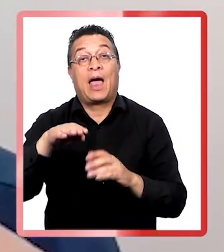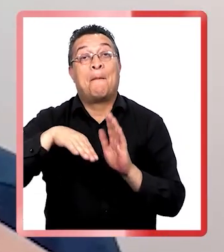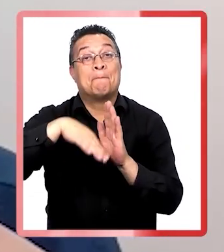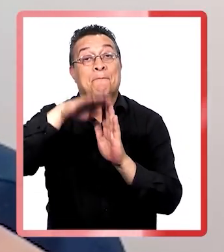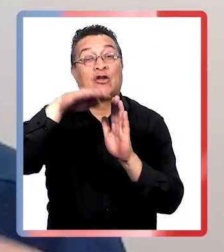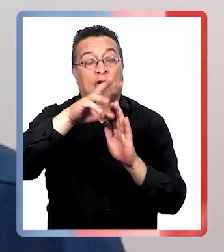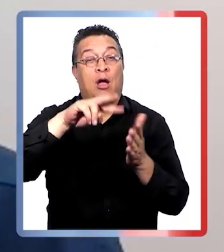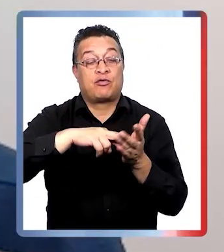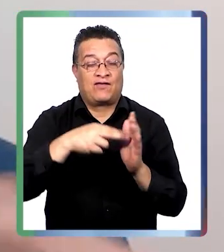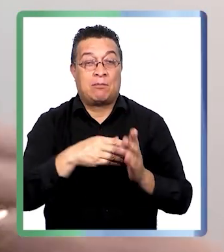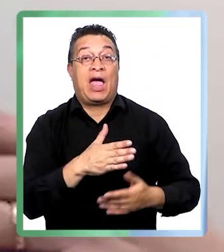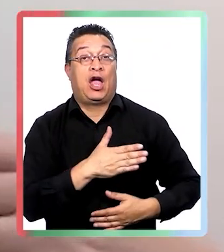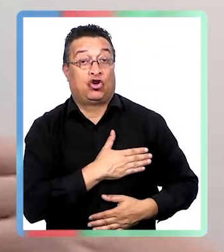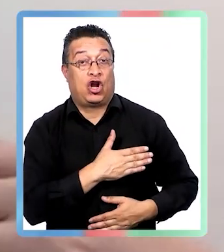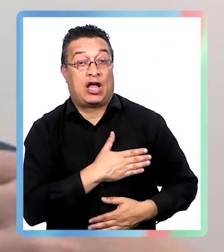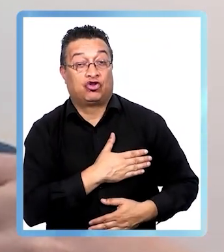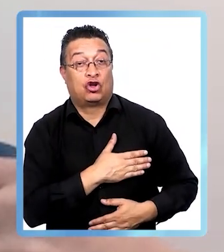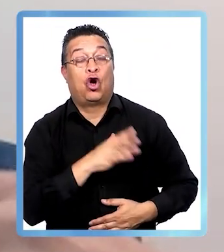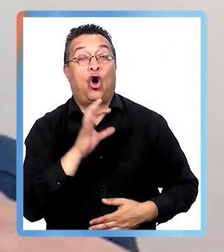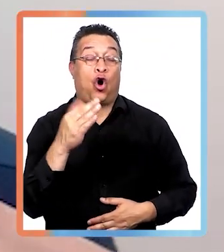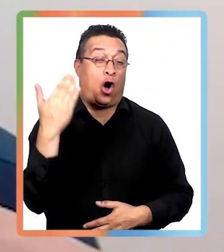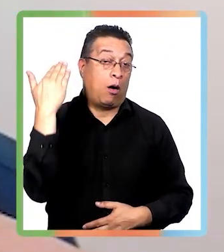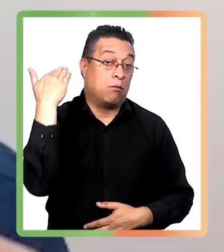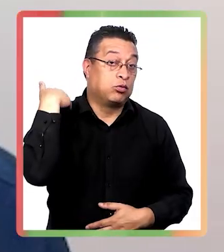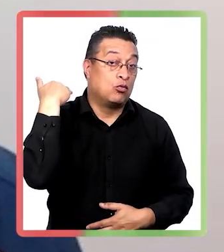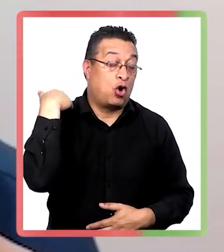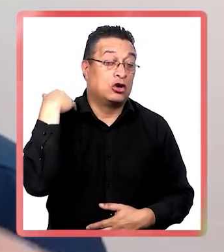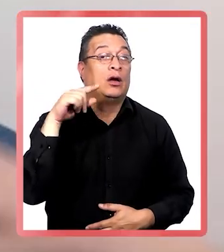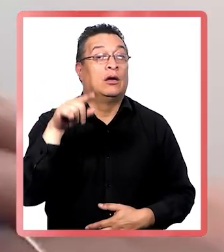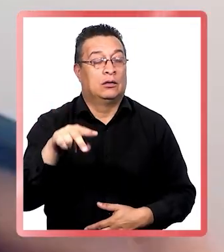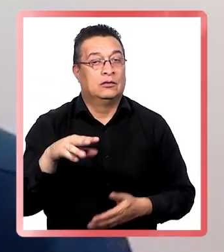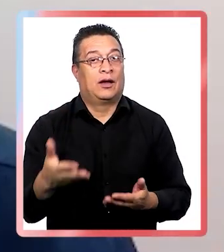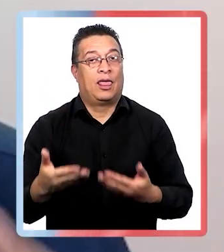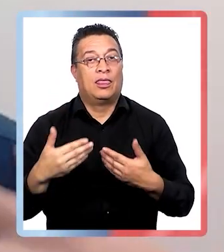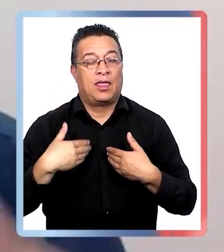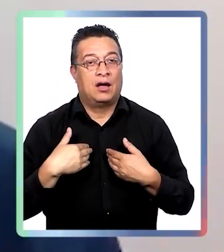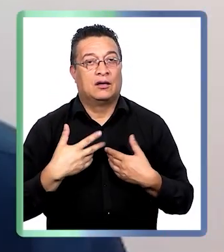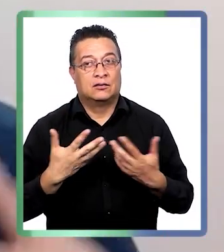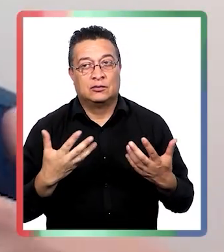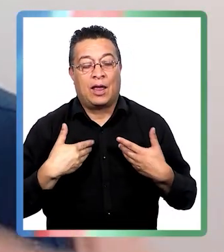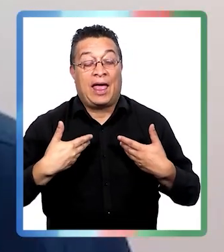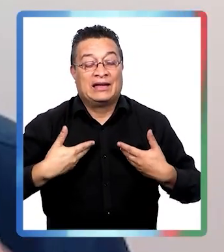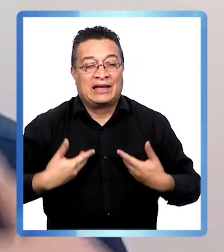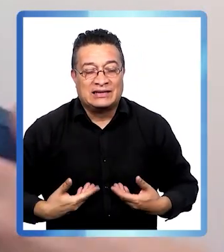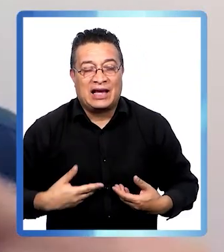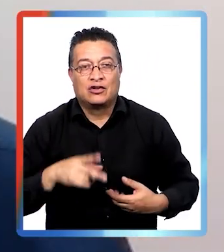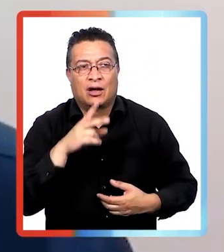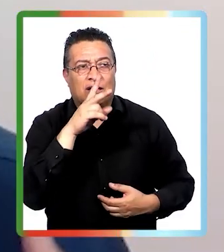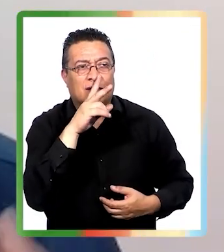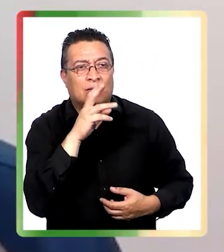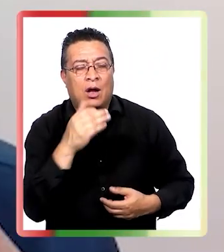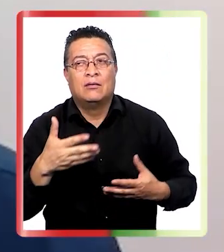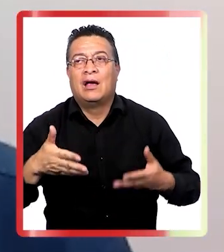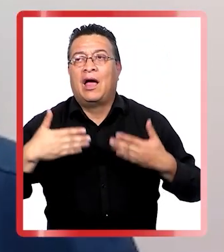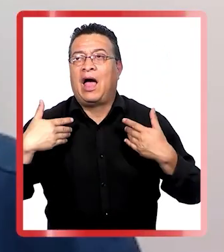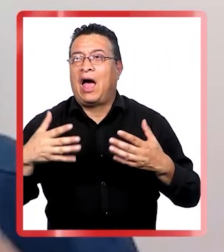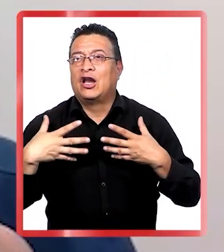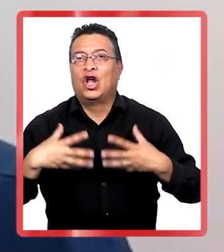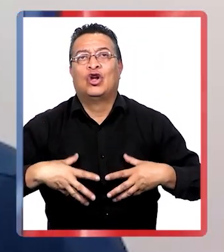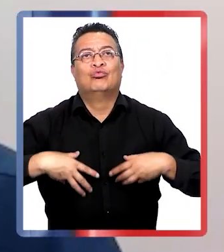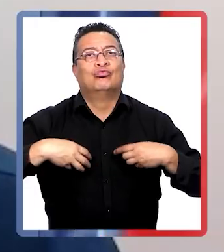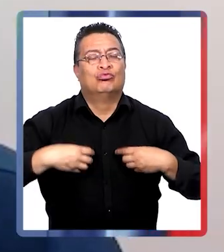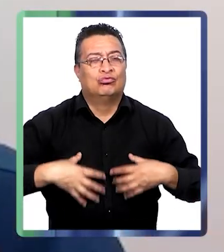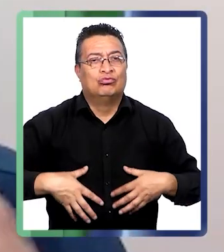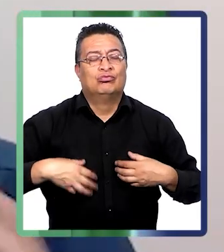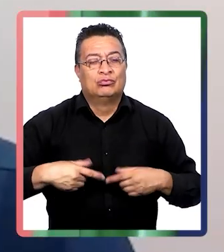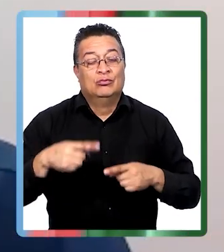pueden tener riesgos, problemas al corazón o al pulmón, que genere esta sensación como, pero un cansancio más así como de